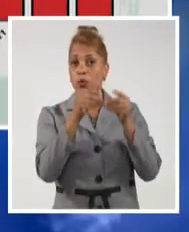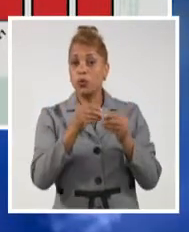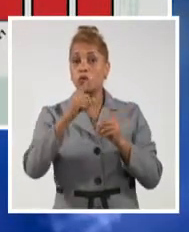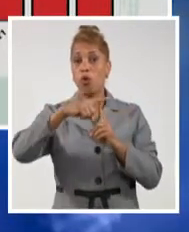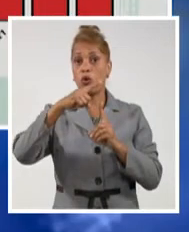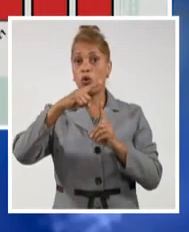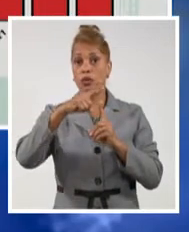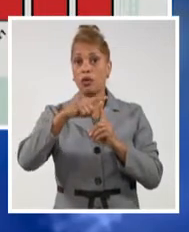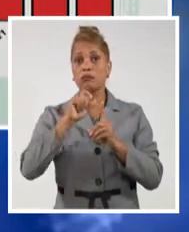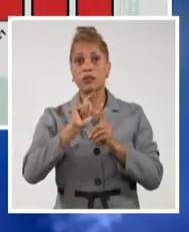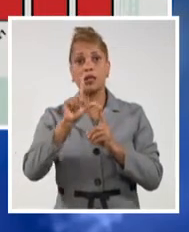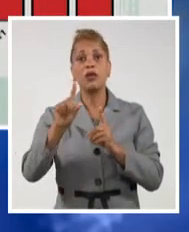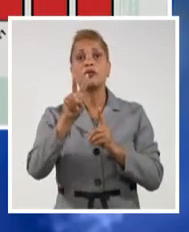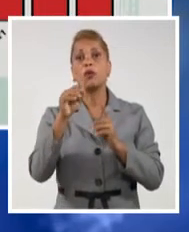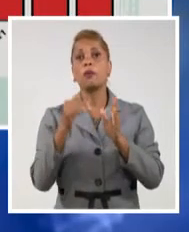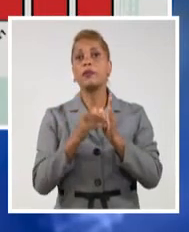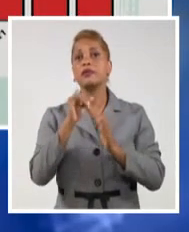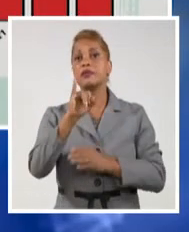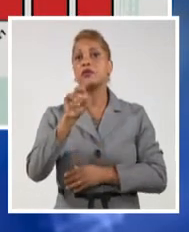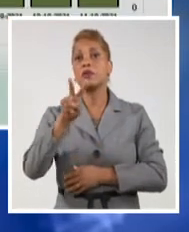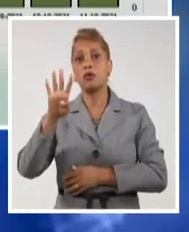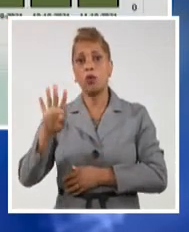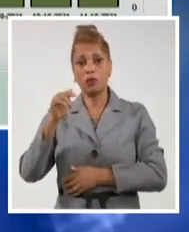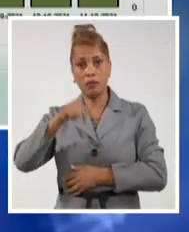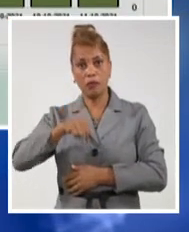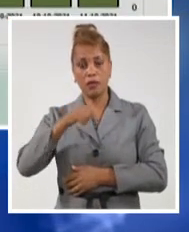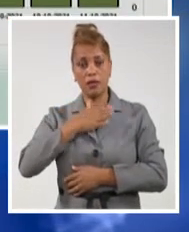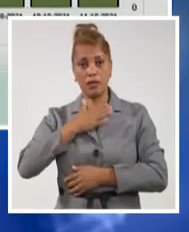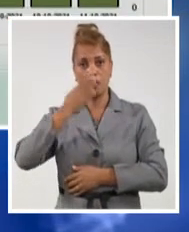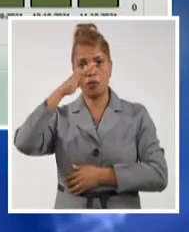este lunes, 2.624 fueron autóctonos y 14 importados.